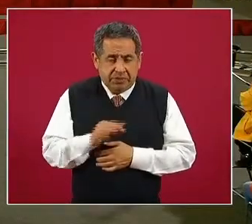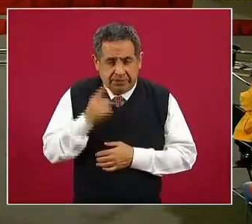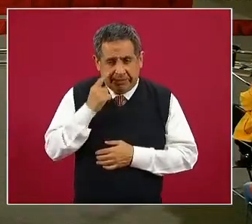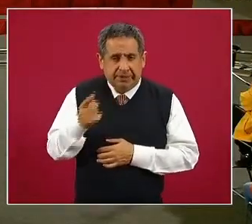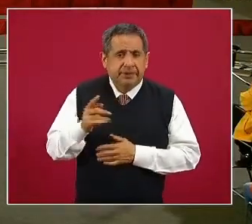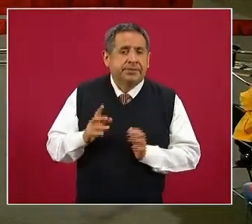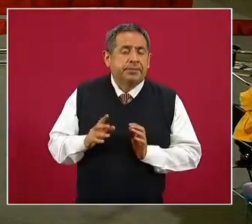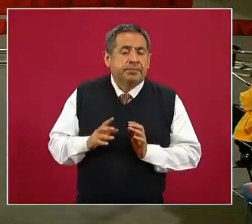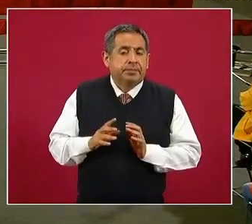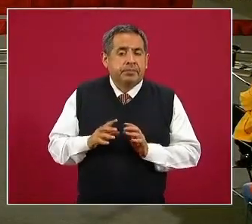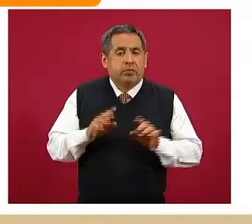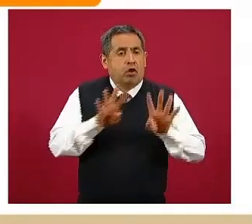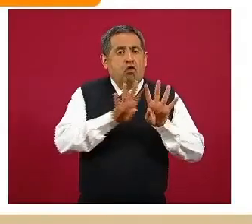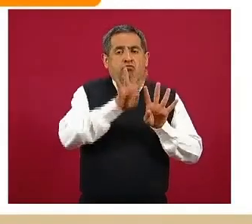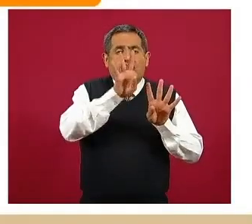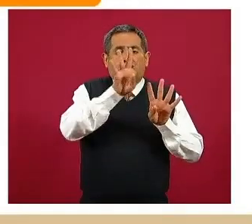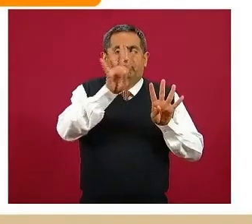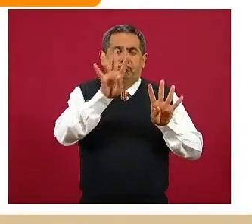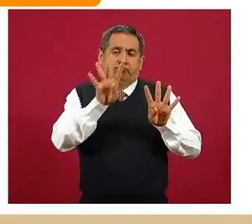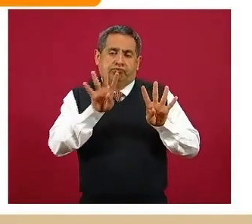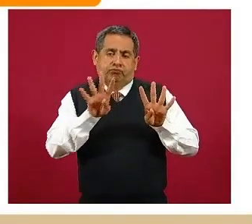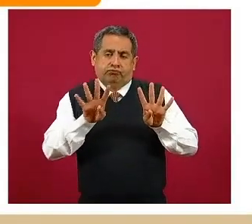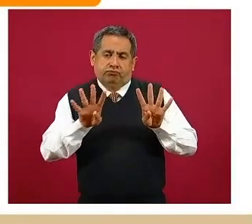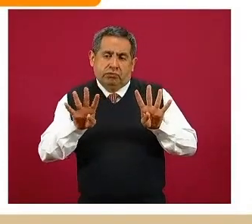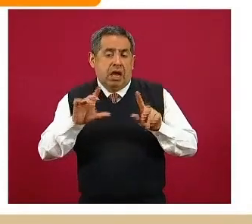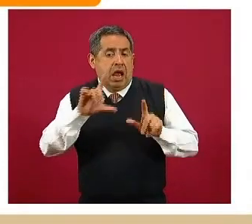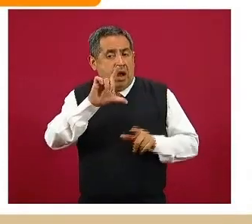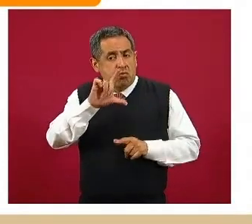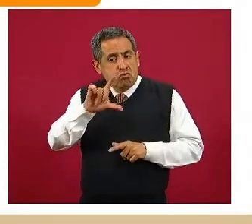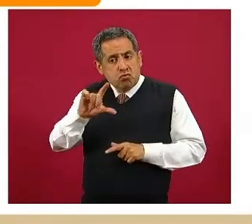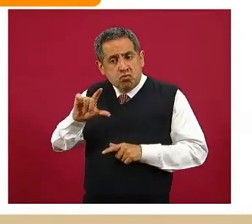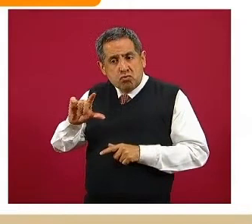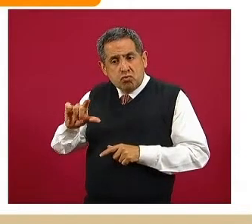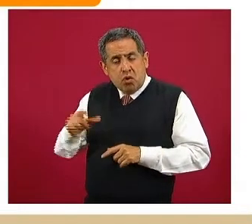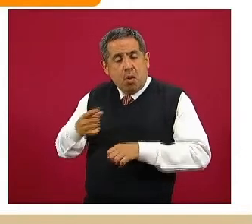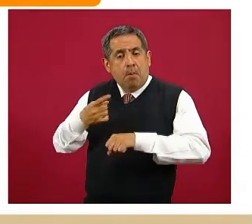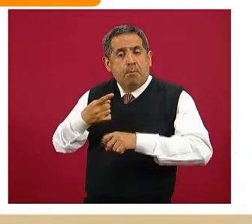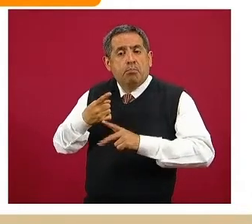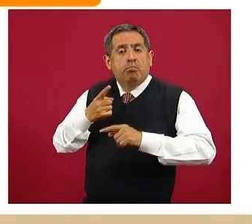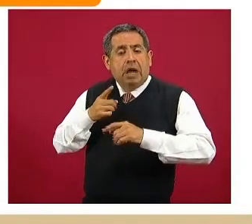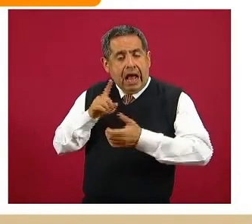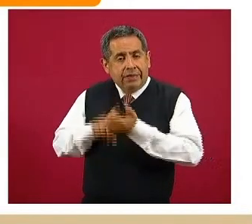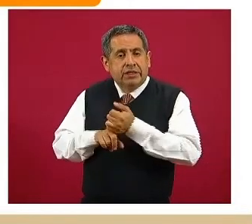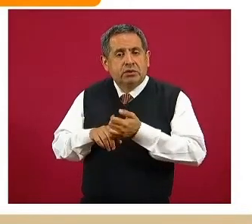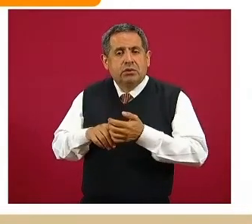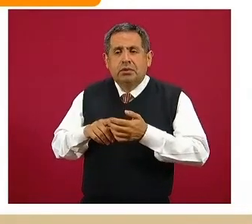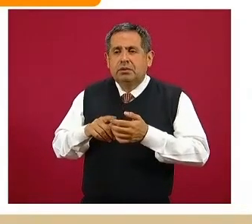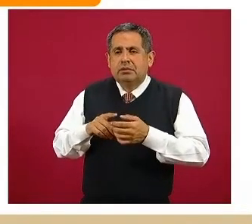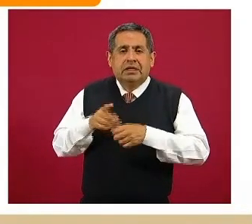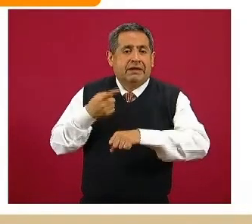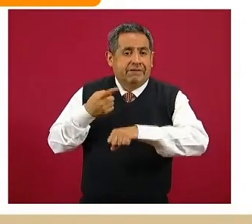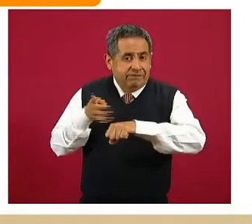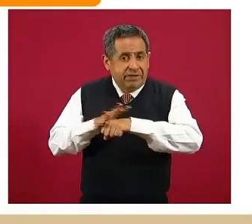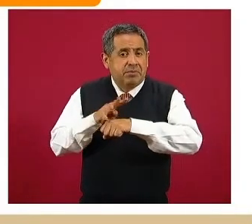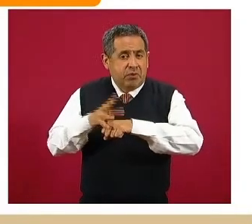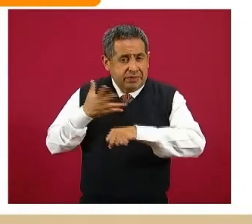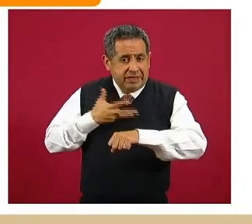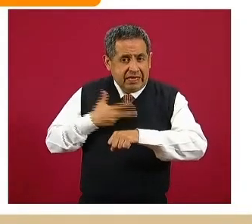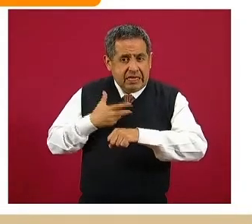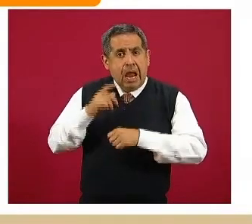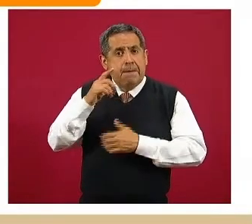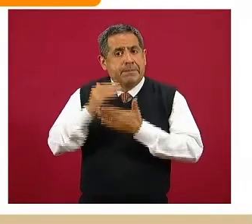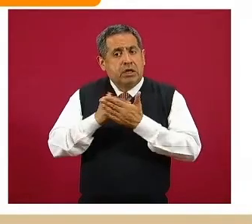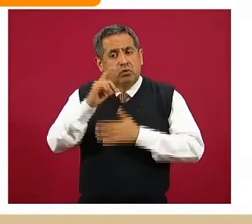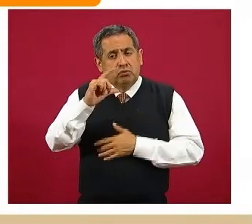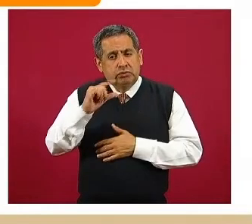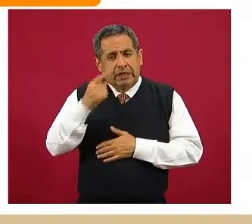ver precisamente esta disminución, esta tendencia descendente del porcentaje de positividad que está graficada en la línea de color naranja